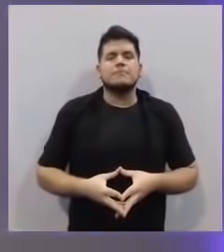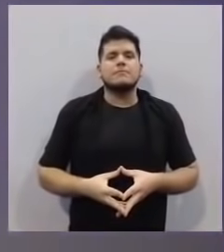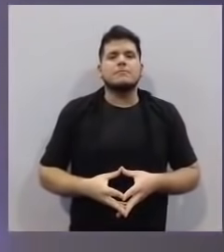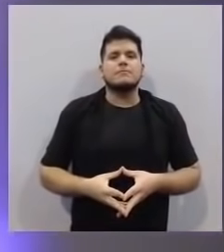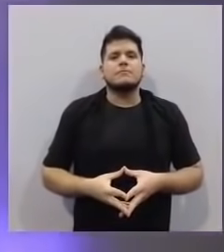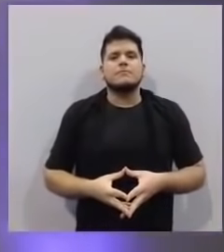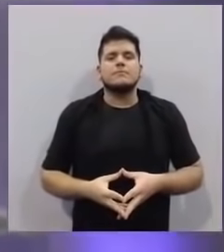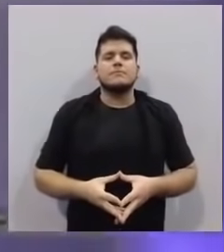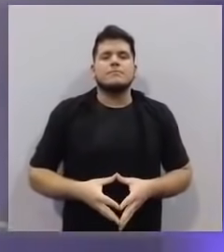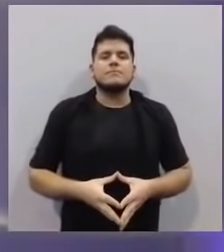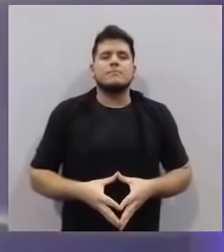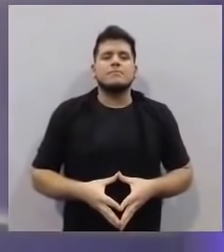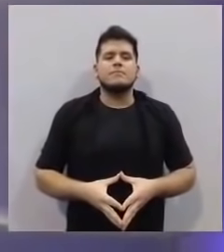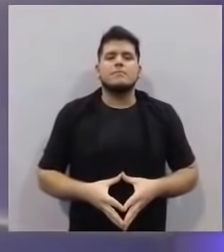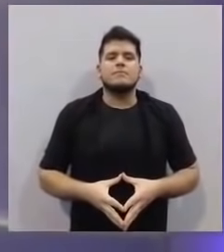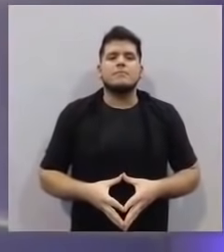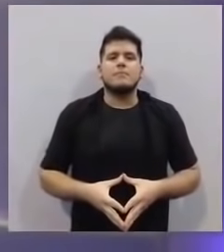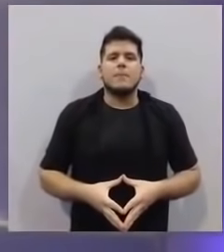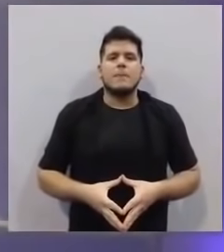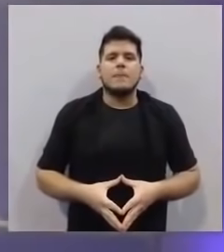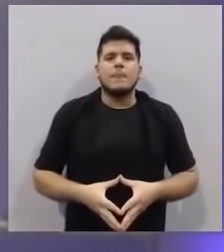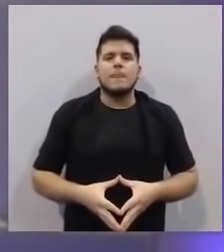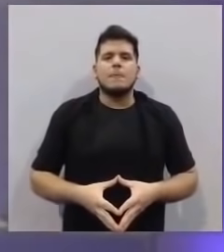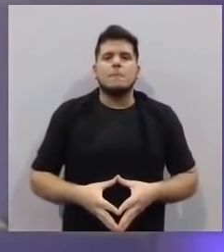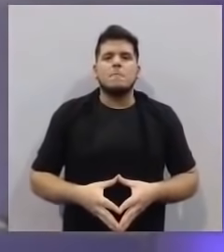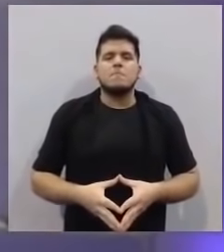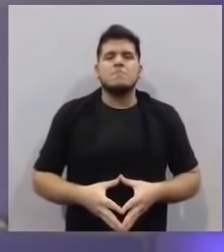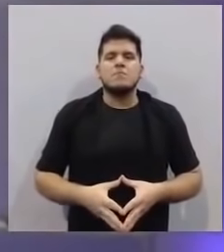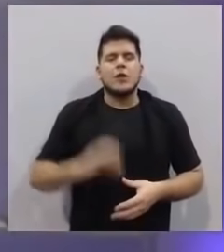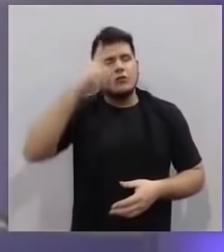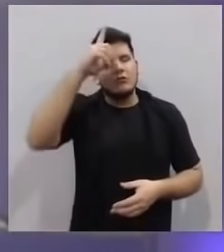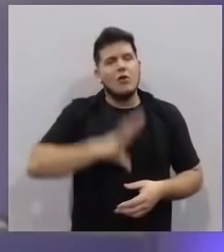el reino el padre te lo repone